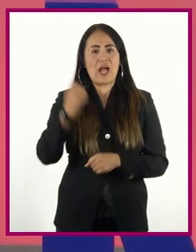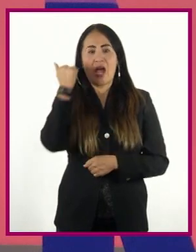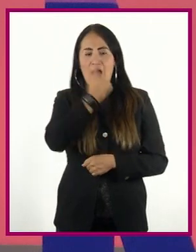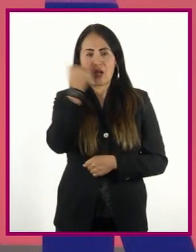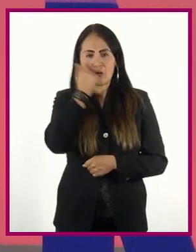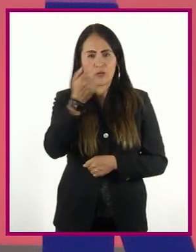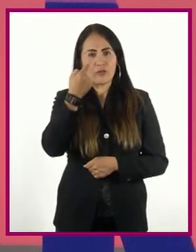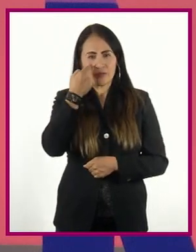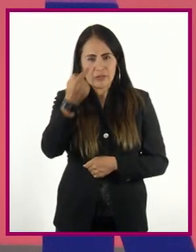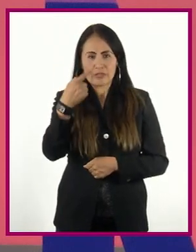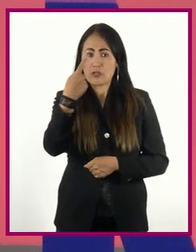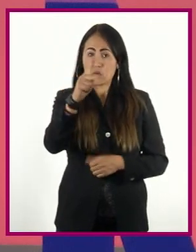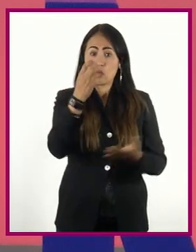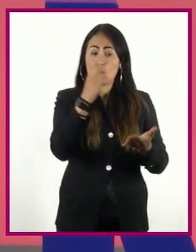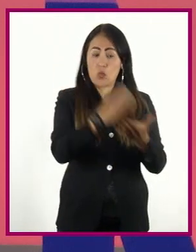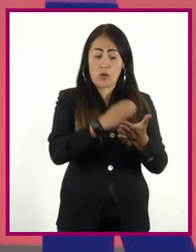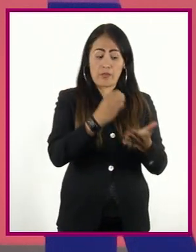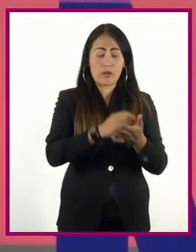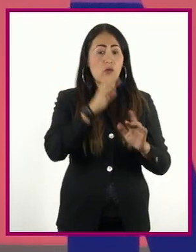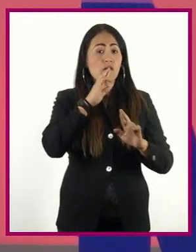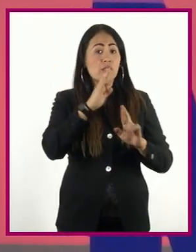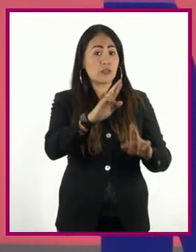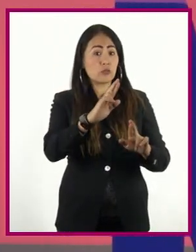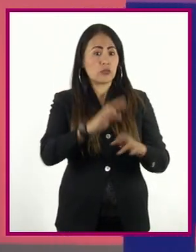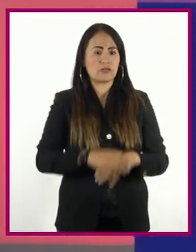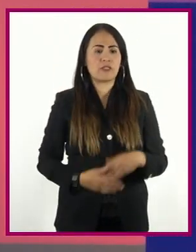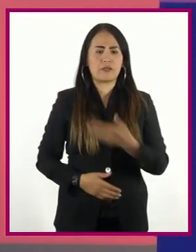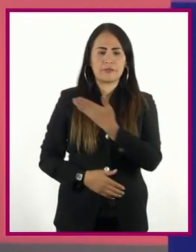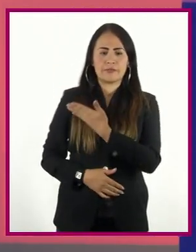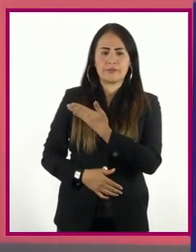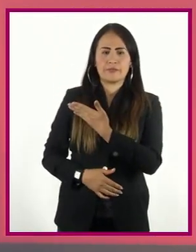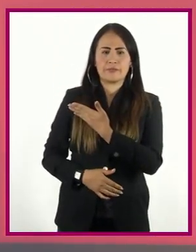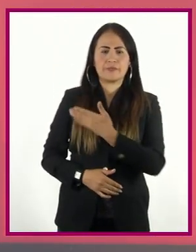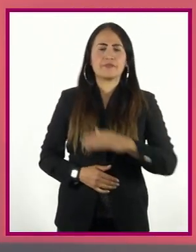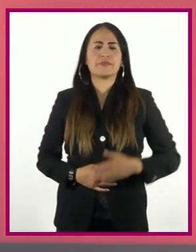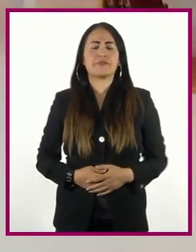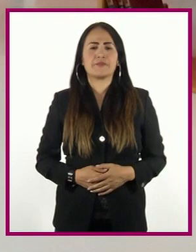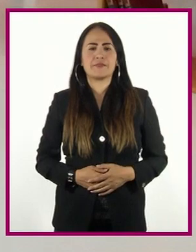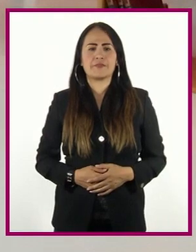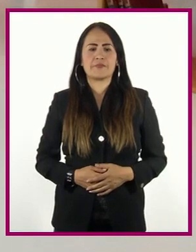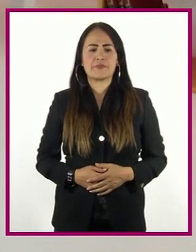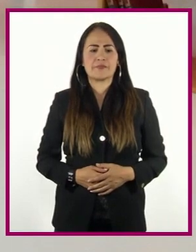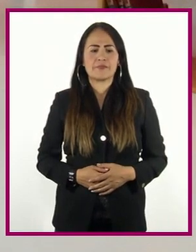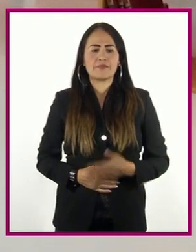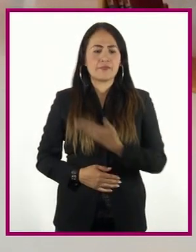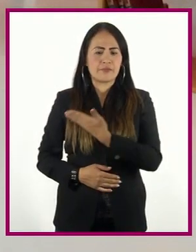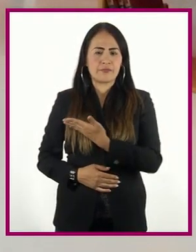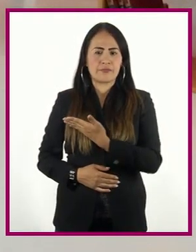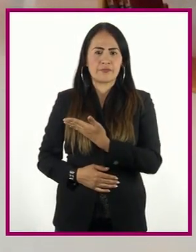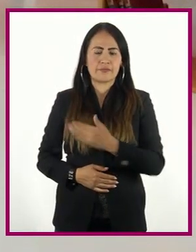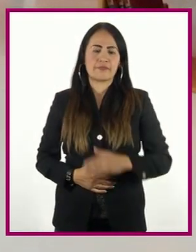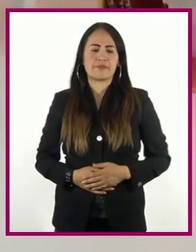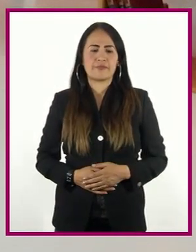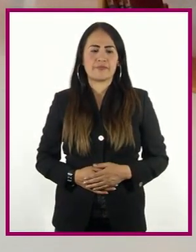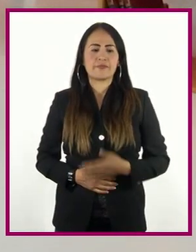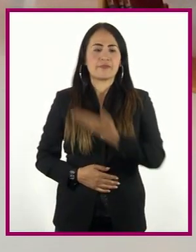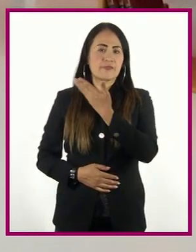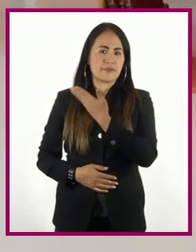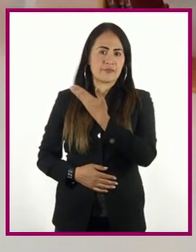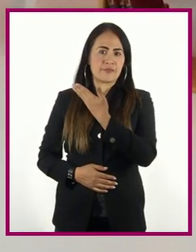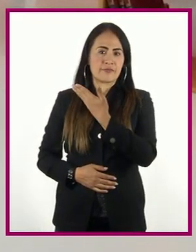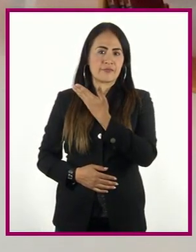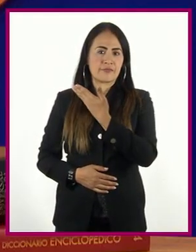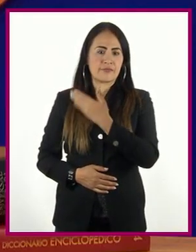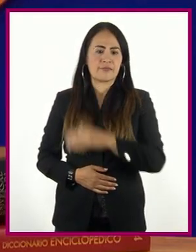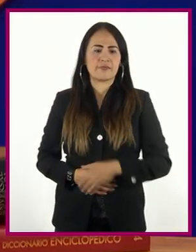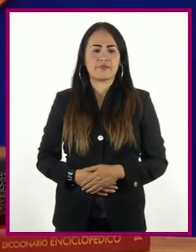a responder en su cuaderno. ¿Recuerdan las características de la entrevista? ¿Cuáles son? ¿Cuál es la